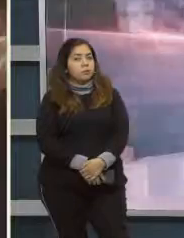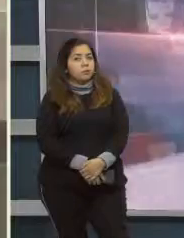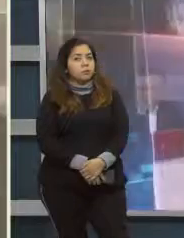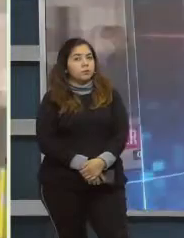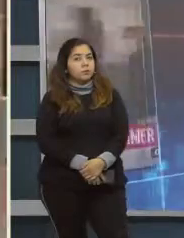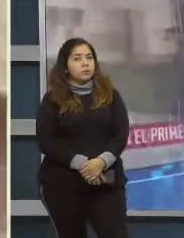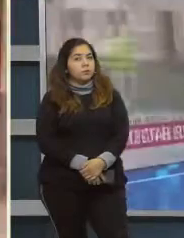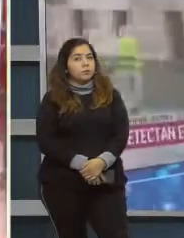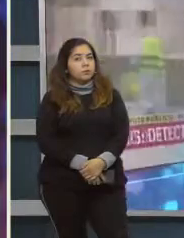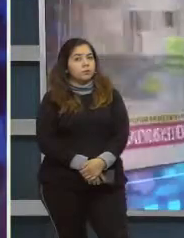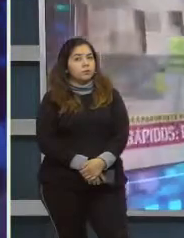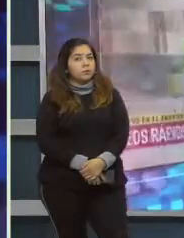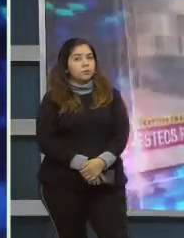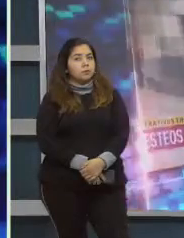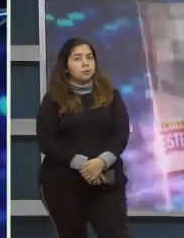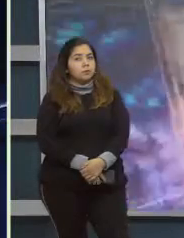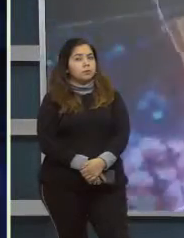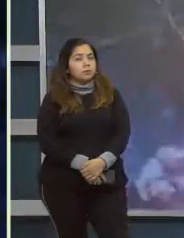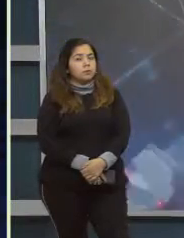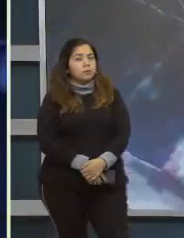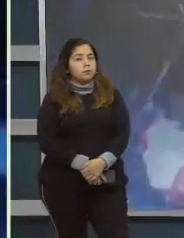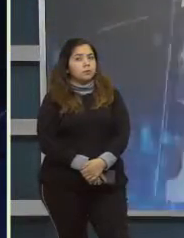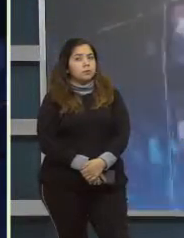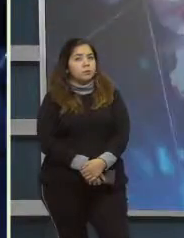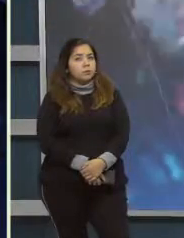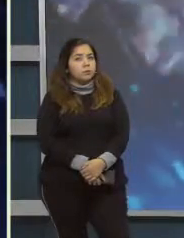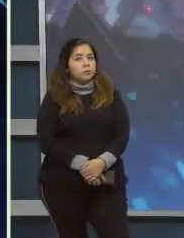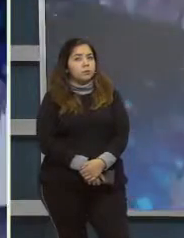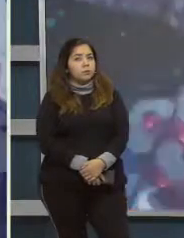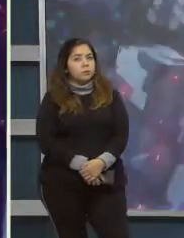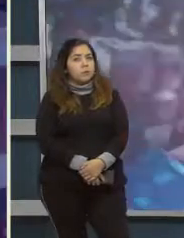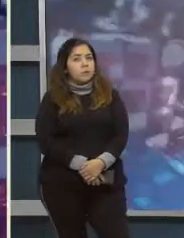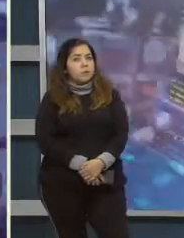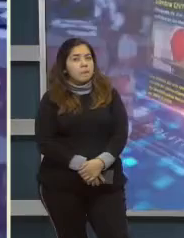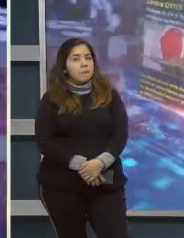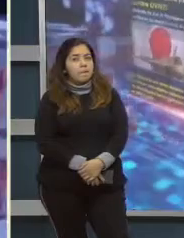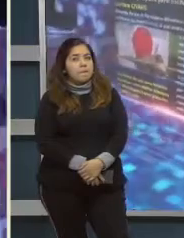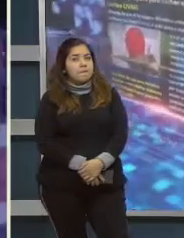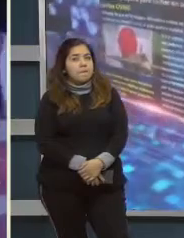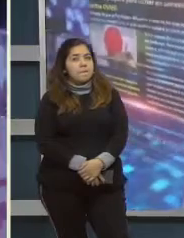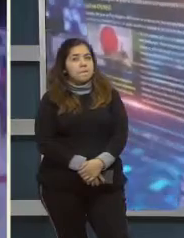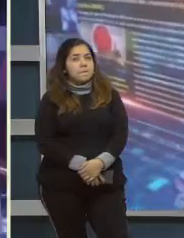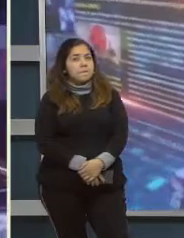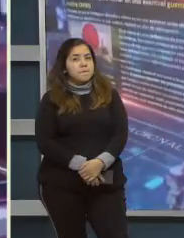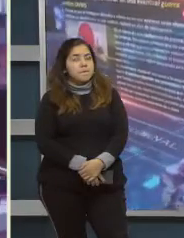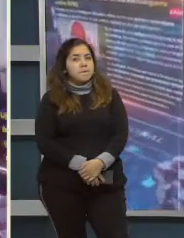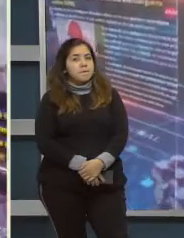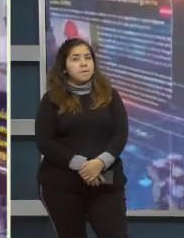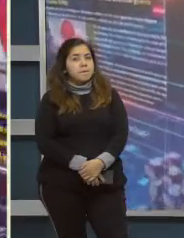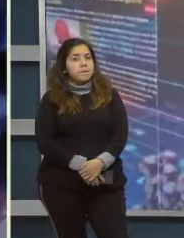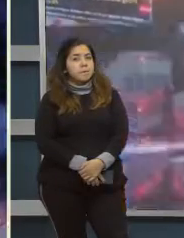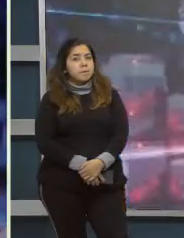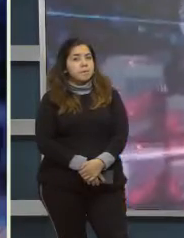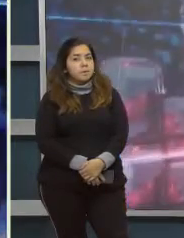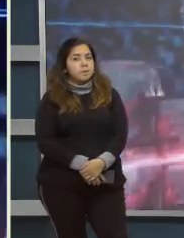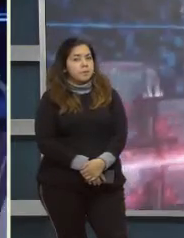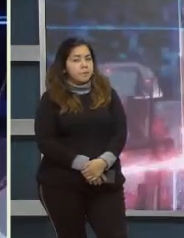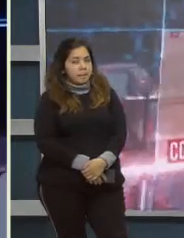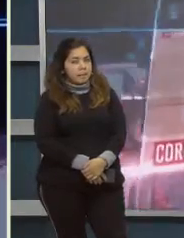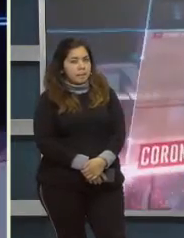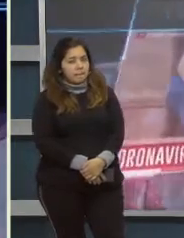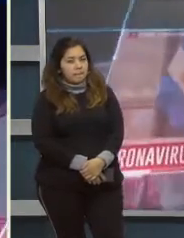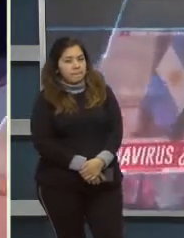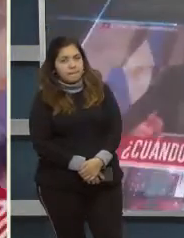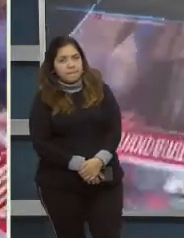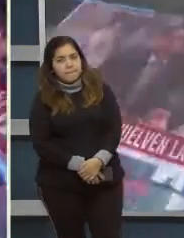Los primeros años, porque son los que deben adecuarse a la realidad nueva de un dictado de primaria o secundaria. Y en la